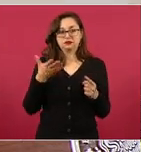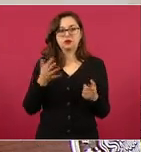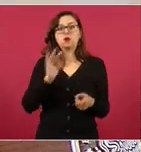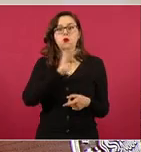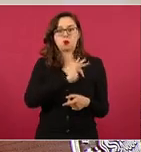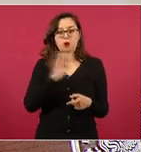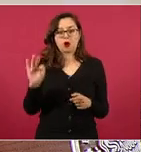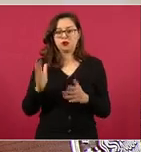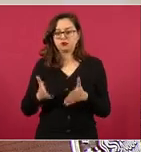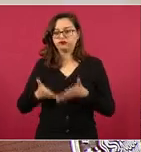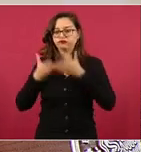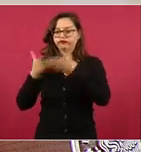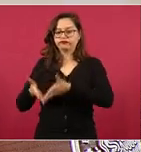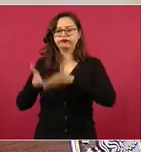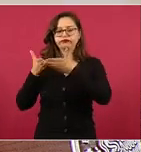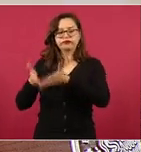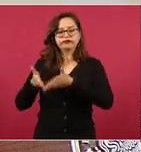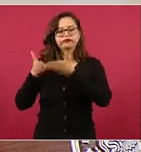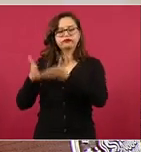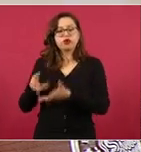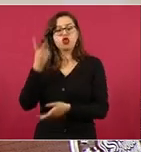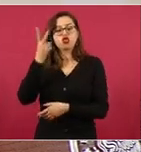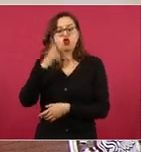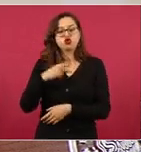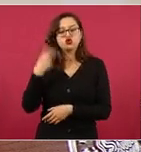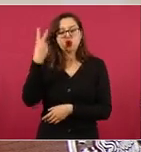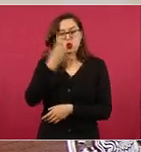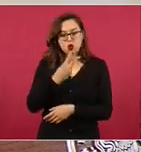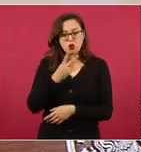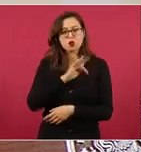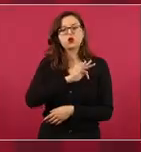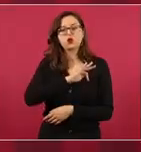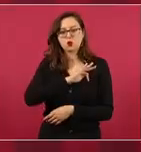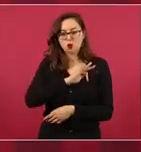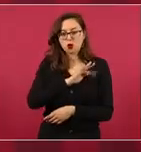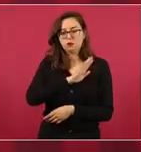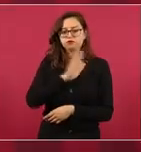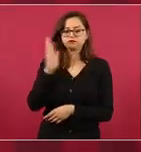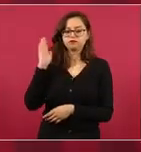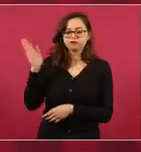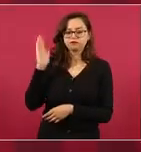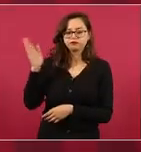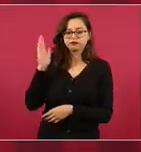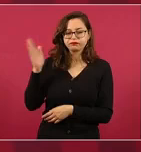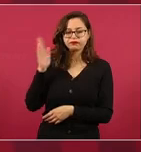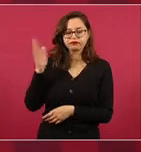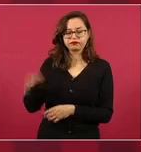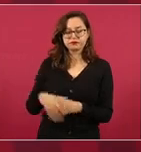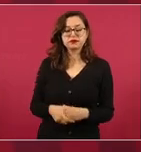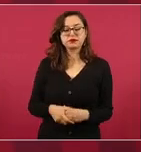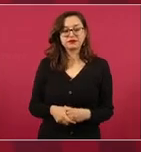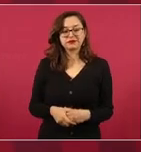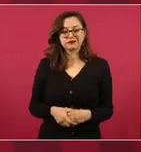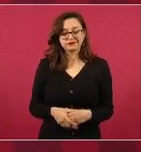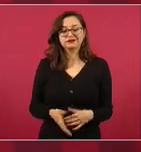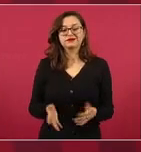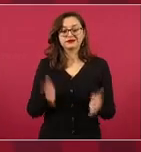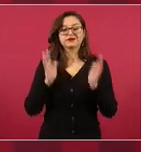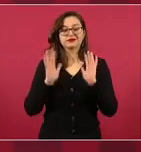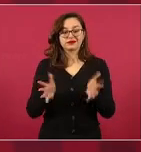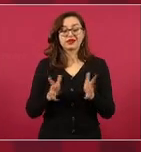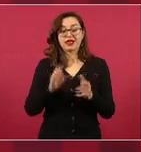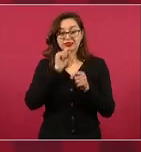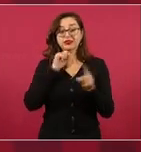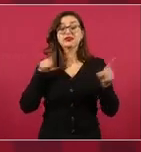barco en 2 horas porque estamos ya comprando, ya adquirimos